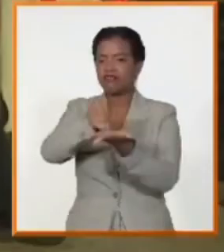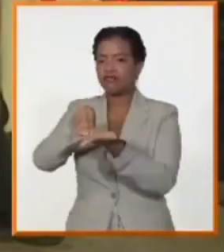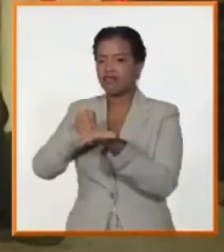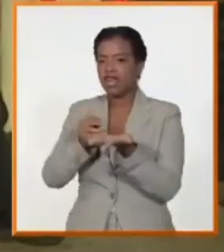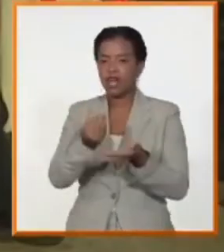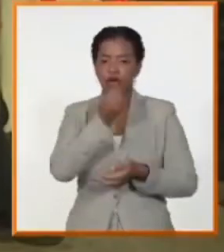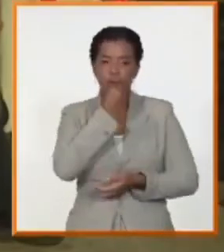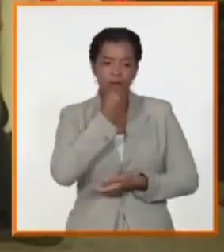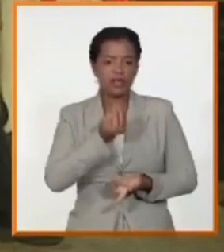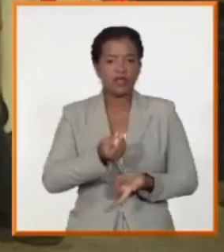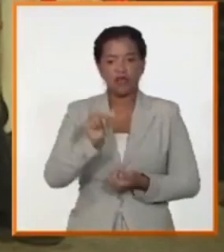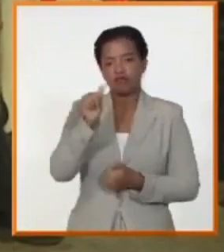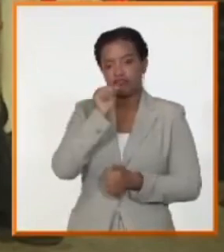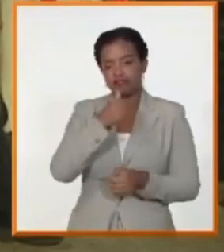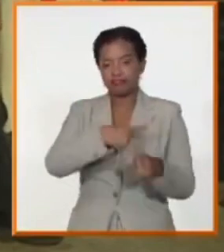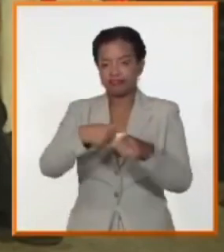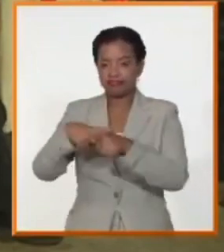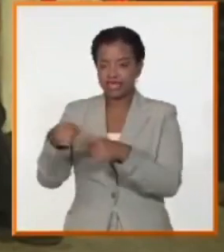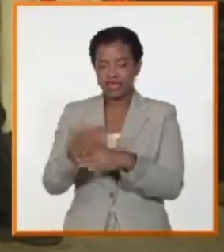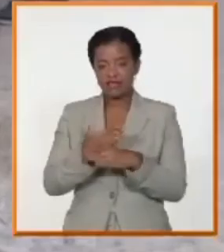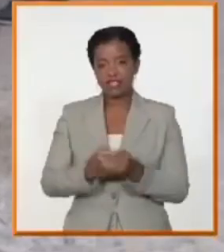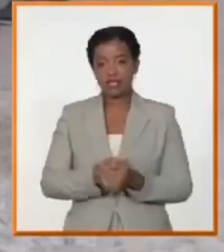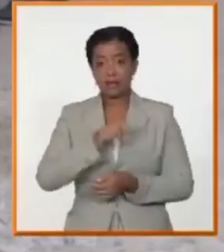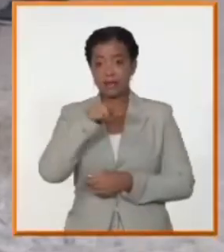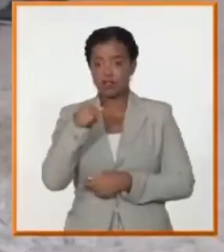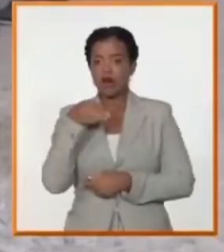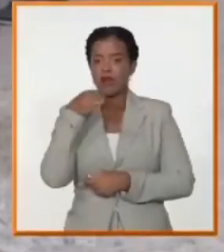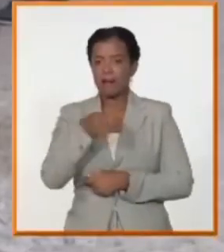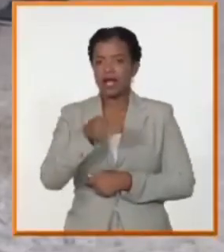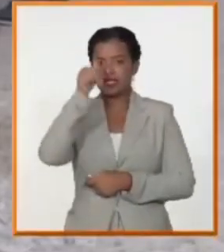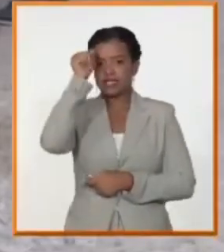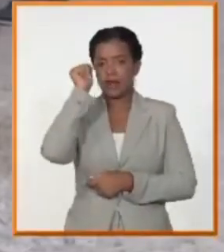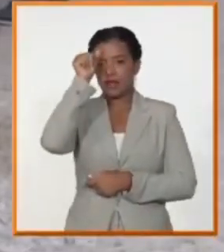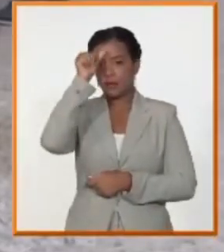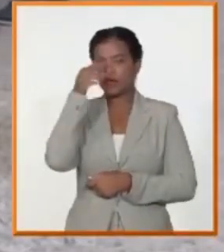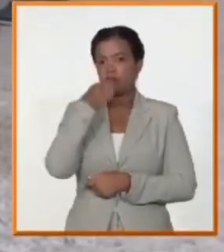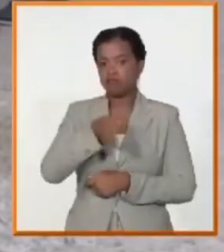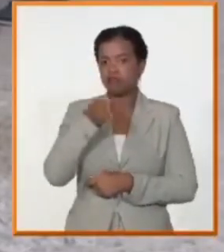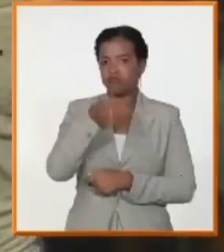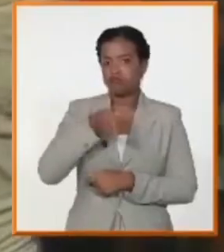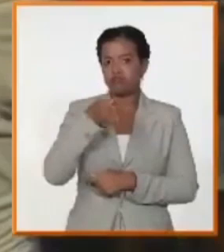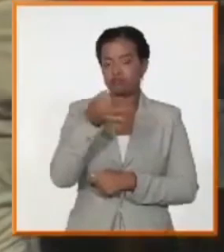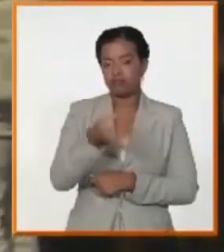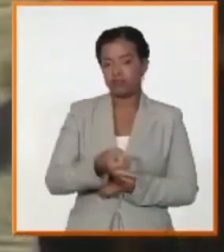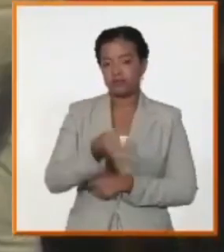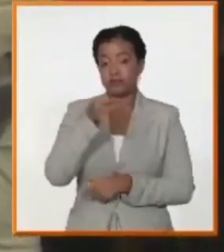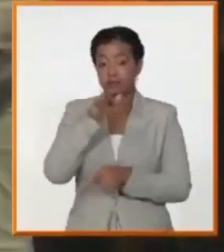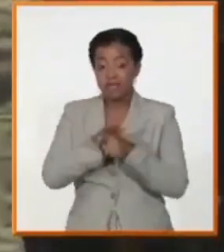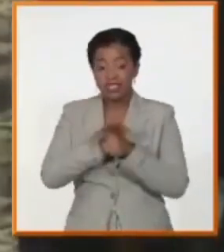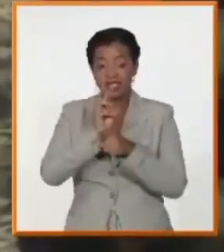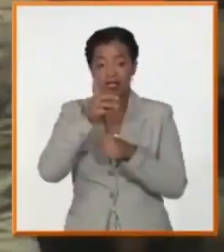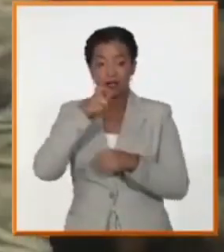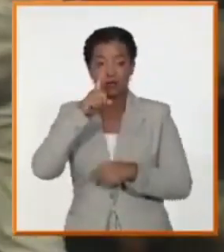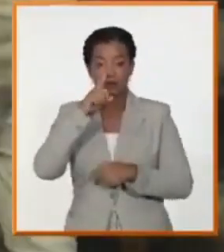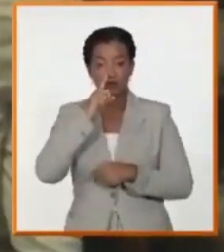alegran a los capitalinos. Algunos vienen cada fin de semana desde el inicio oficial de la etapa estival el pasado 3 de junio. La